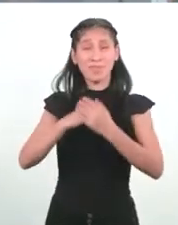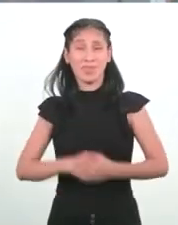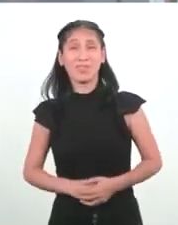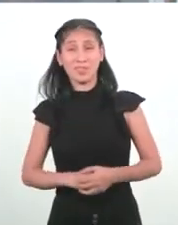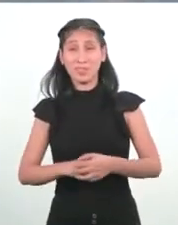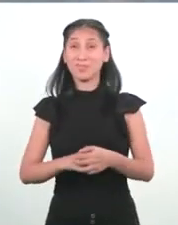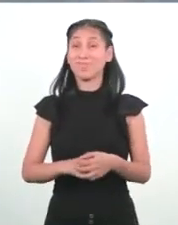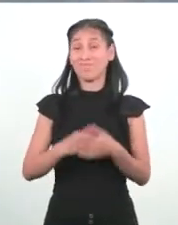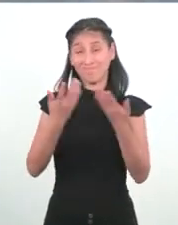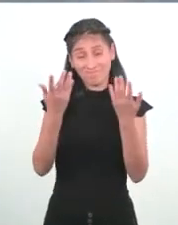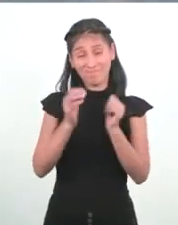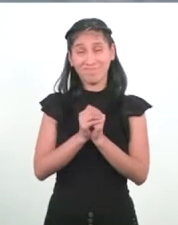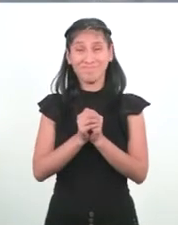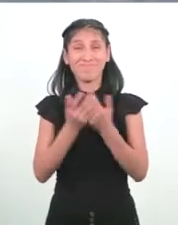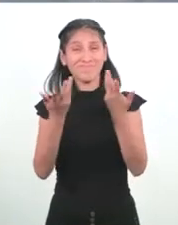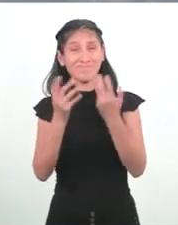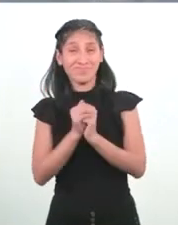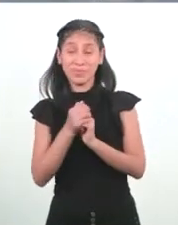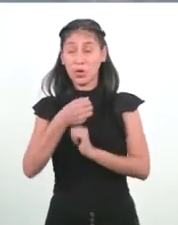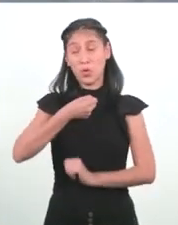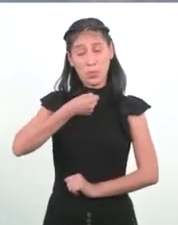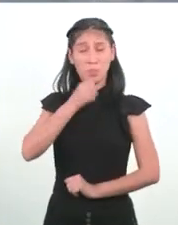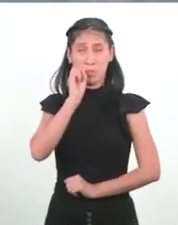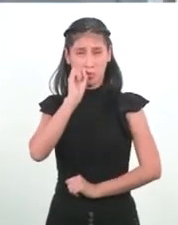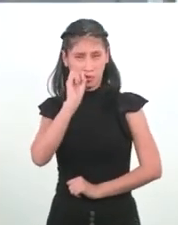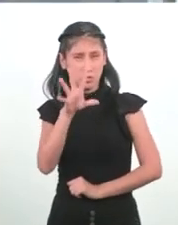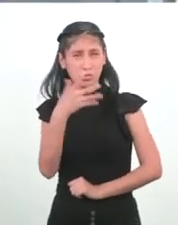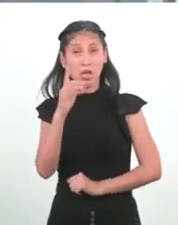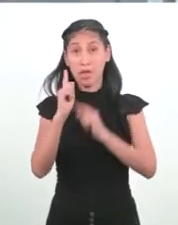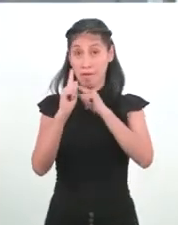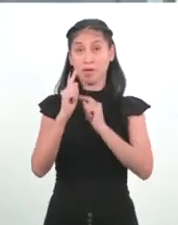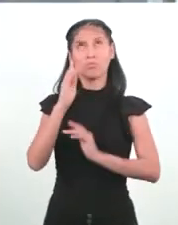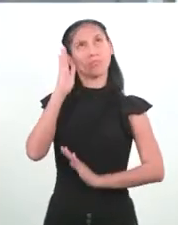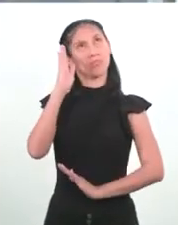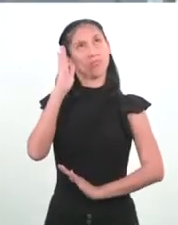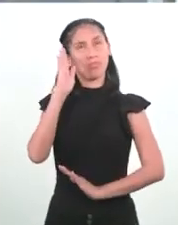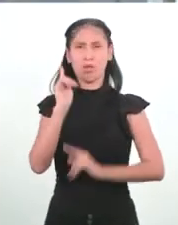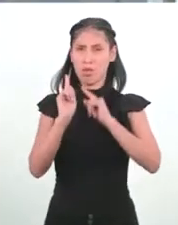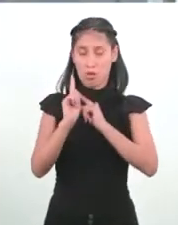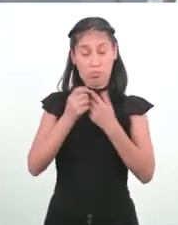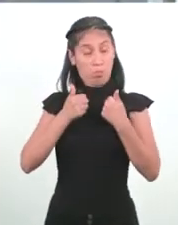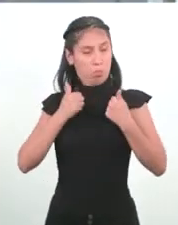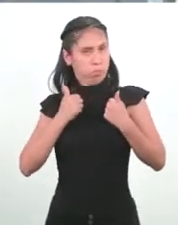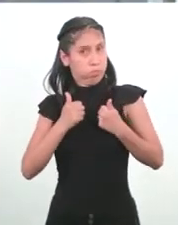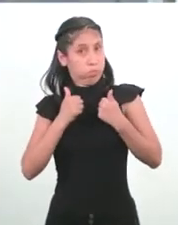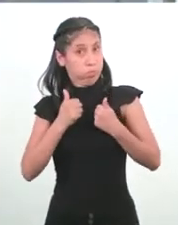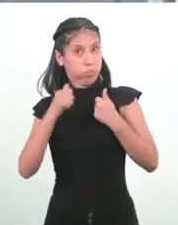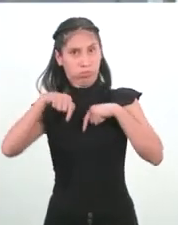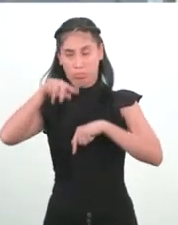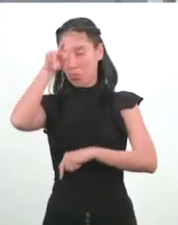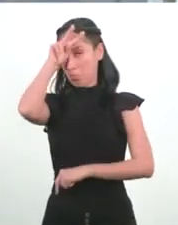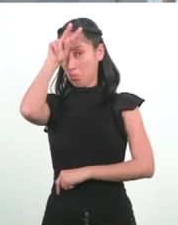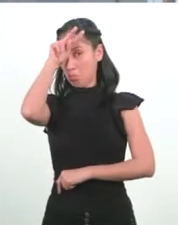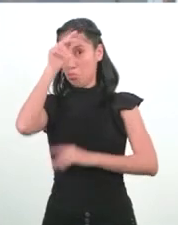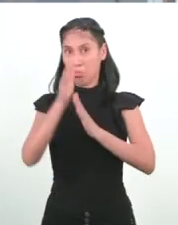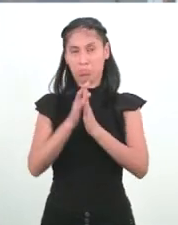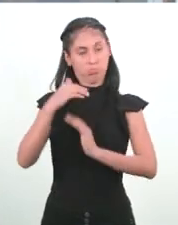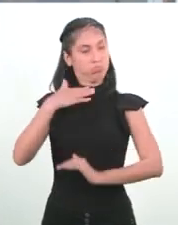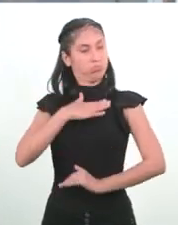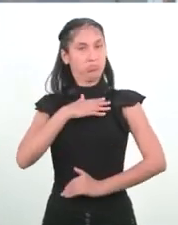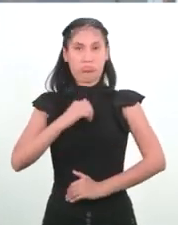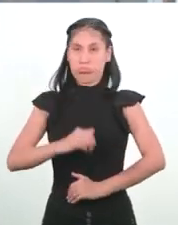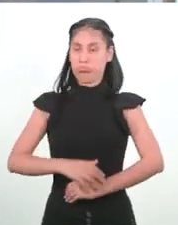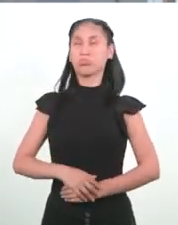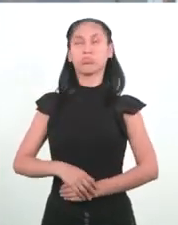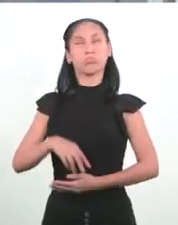del entrevistador. Como hemos podido escuchar, el señor maniquí es un gran representante peruano del arte de la rigidez que con